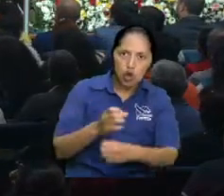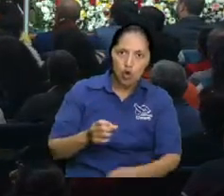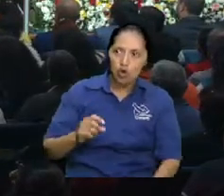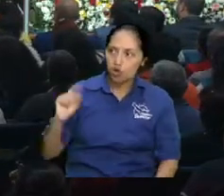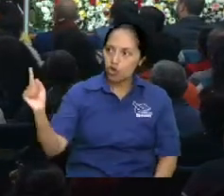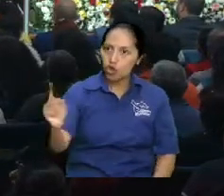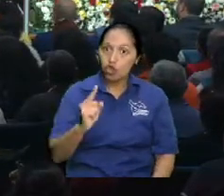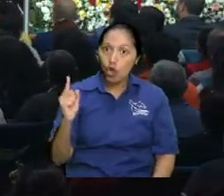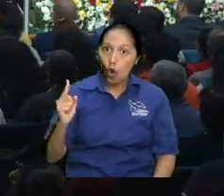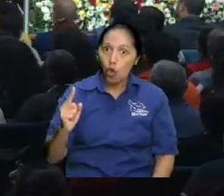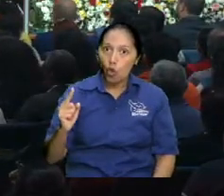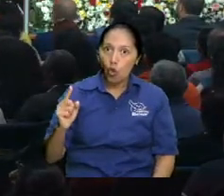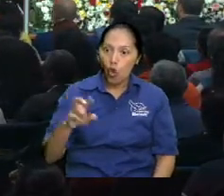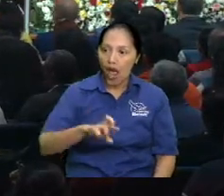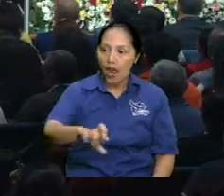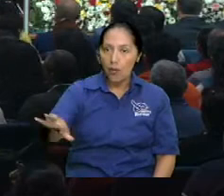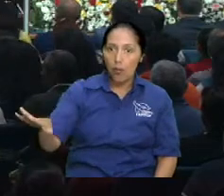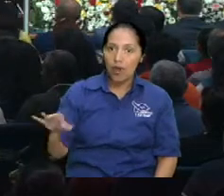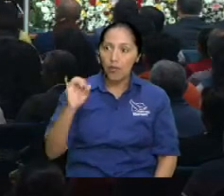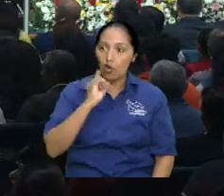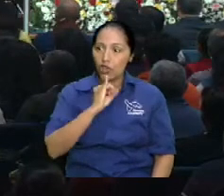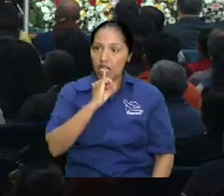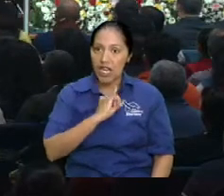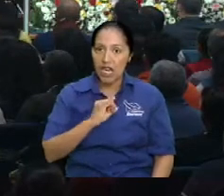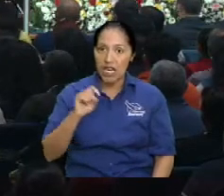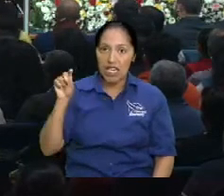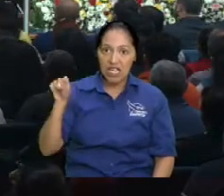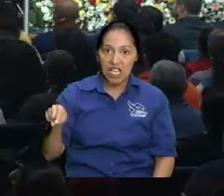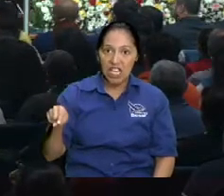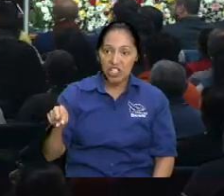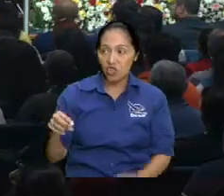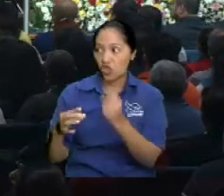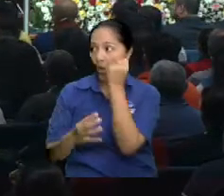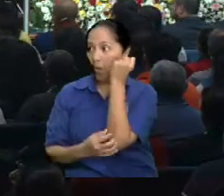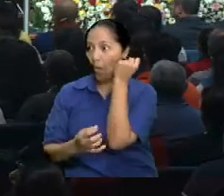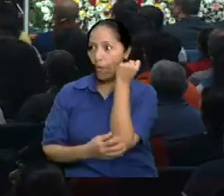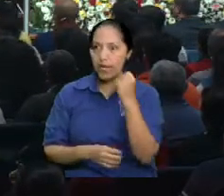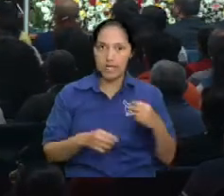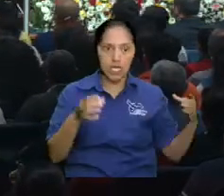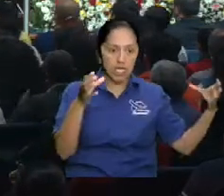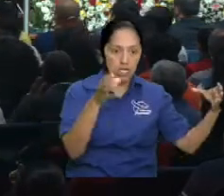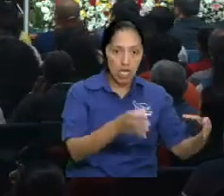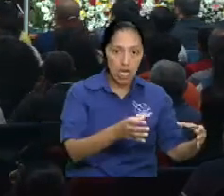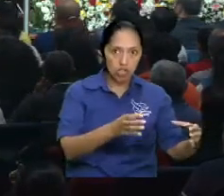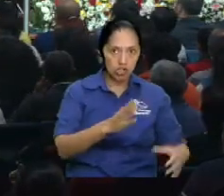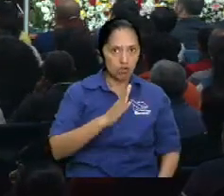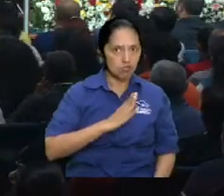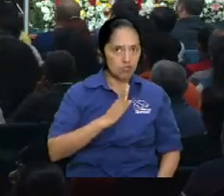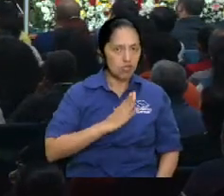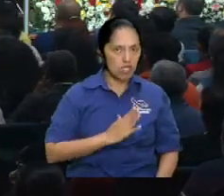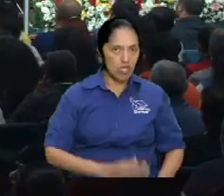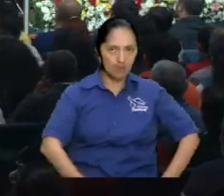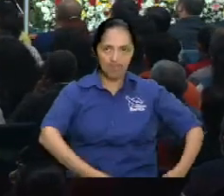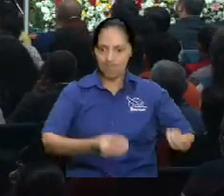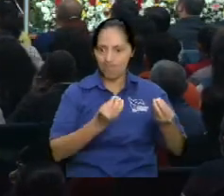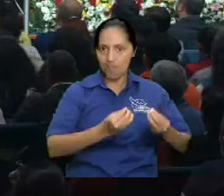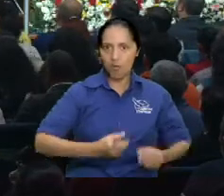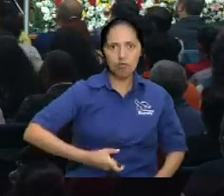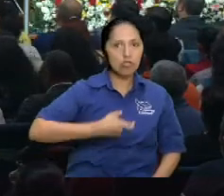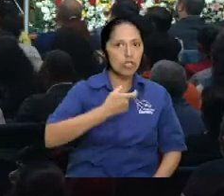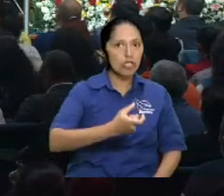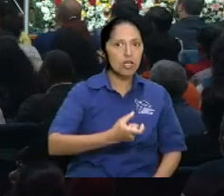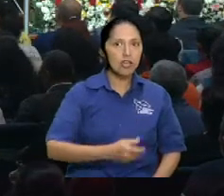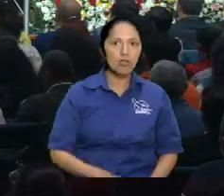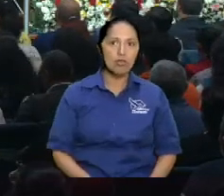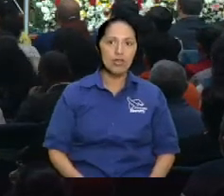¿cómo estará tu economía hoy? Uf, hermano, ni me diga. Tan contento que estaba yo. Sí,